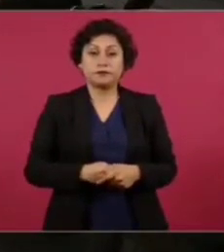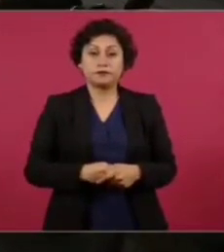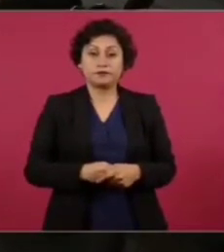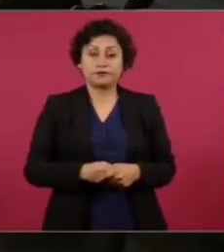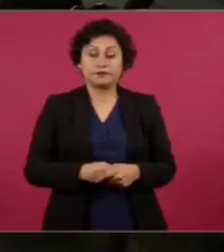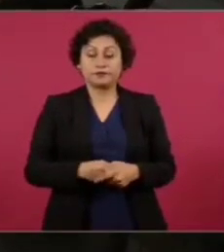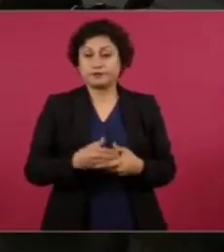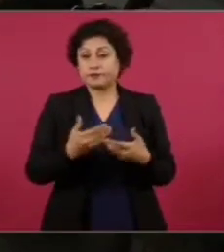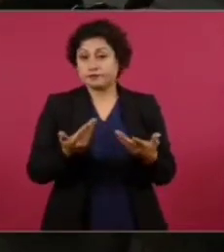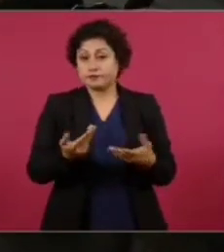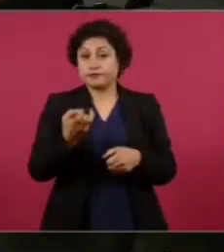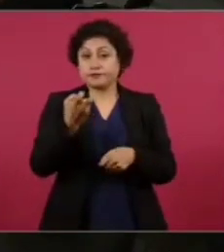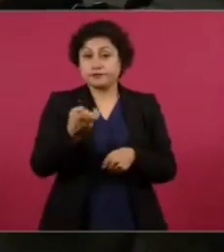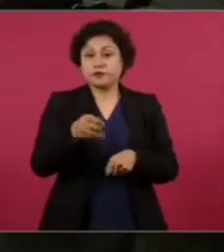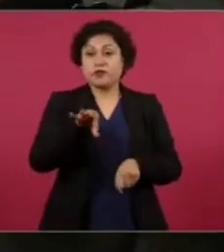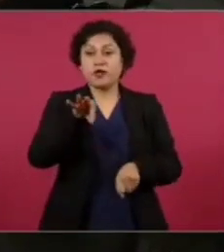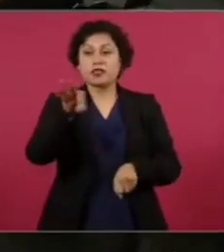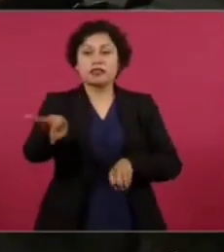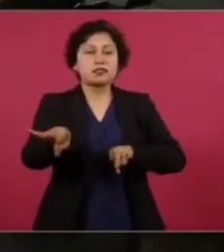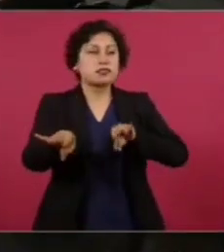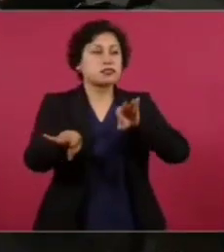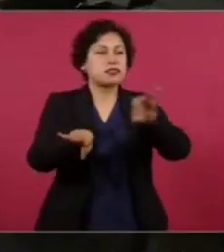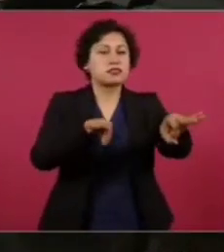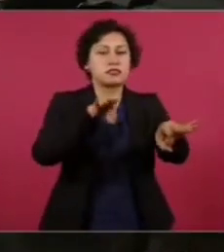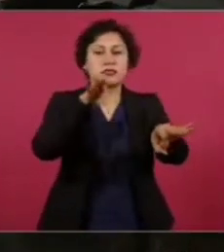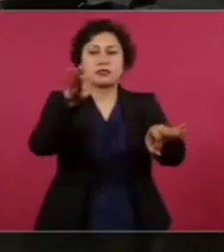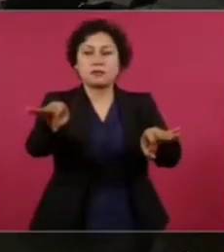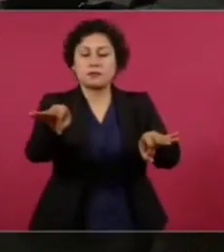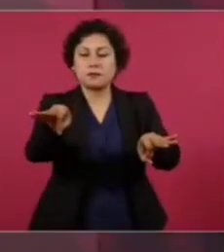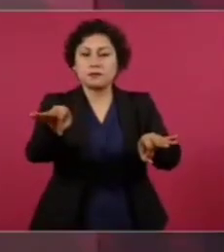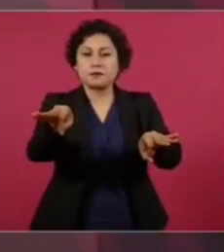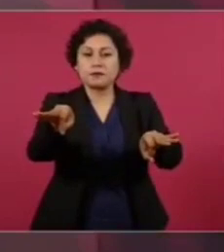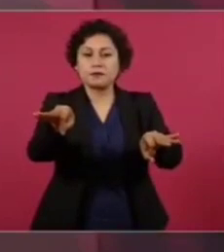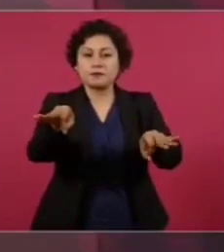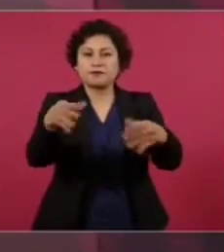Al final es el regreso a la máxima